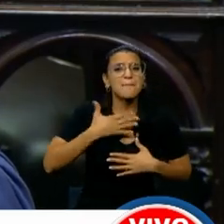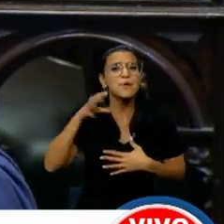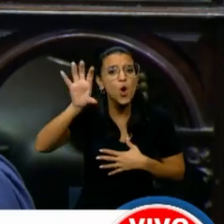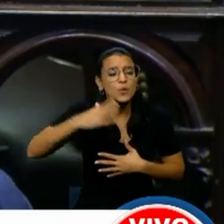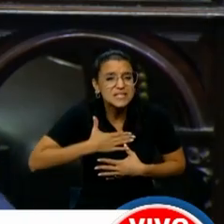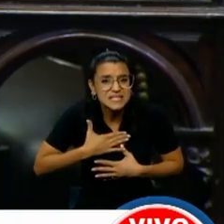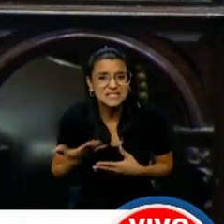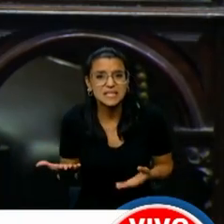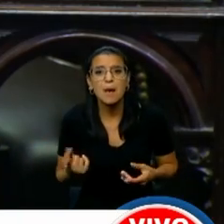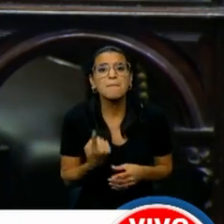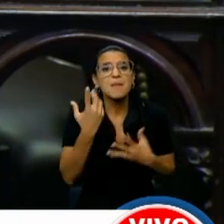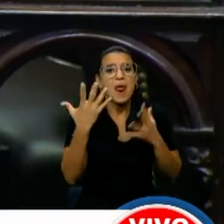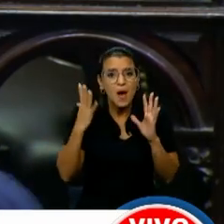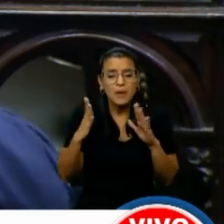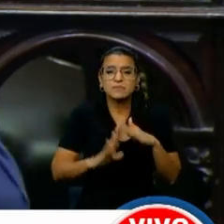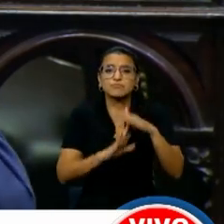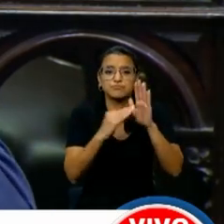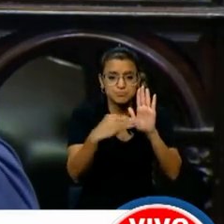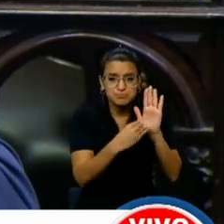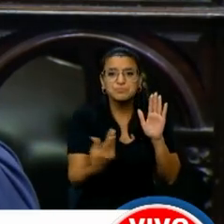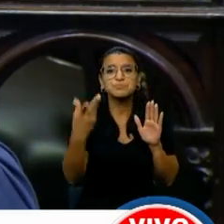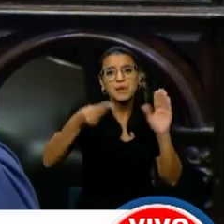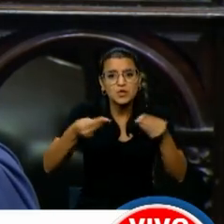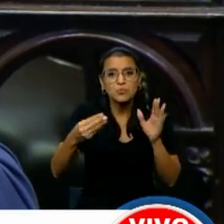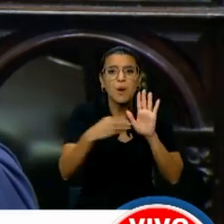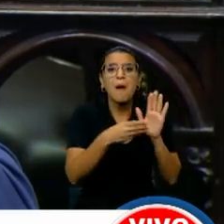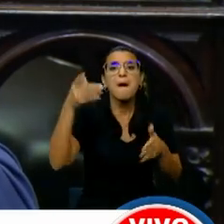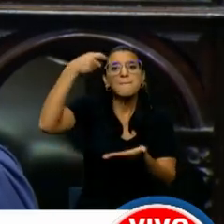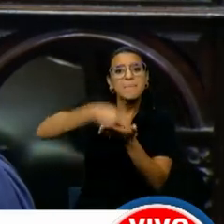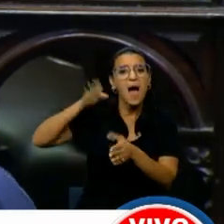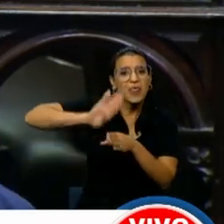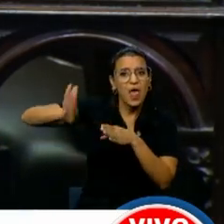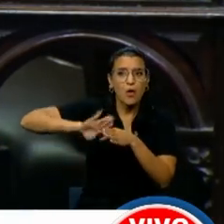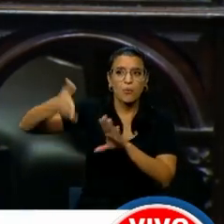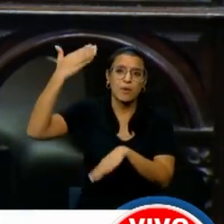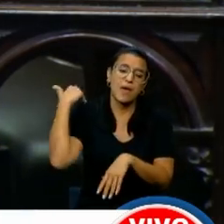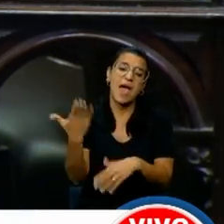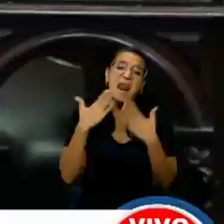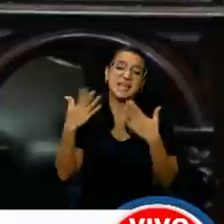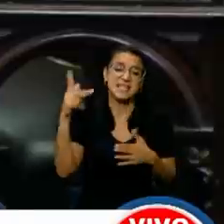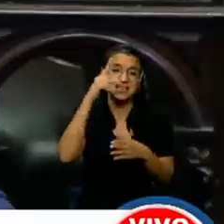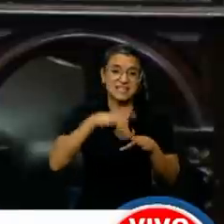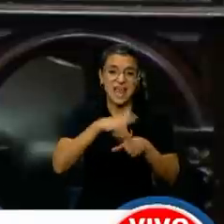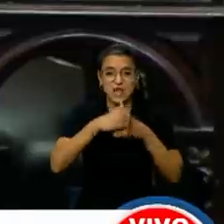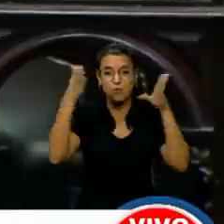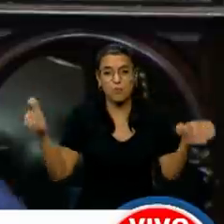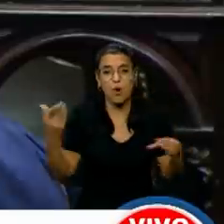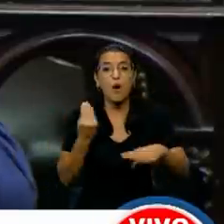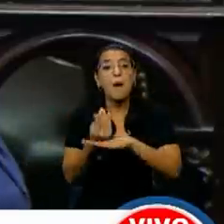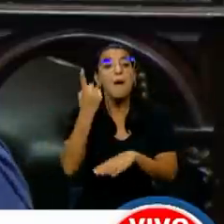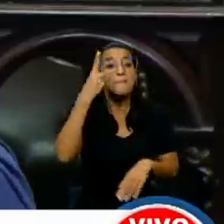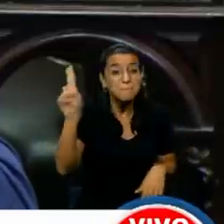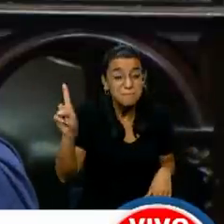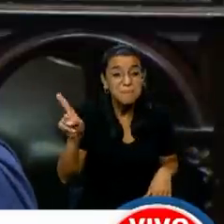por primera vez se puso en el presupuesto el pago de la 'deuda histórica' que generó el kirchnerismo durante su mandato pero